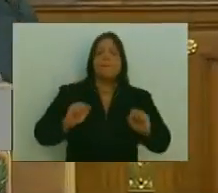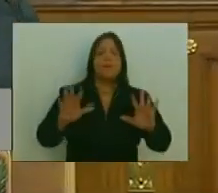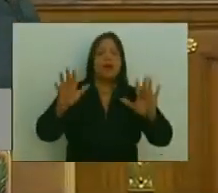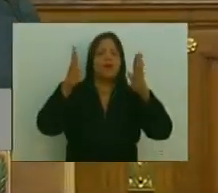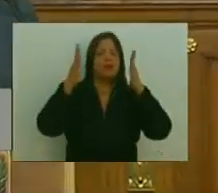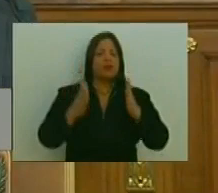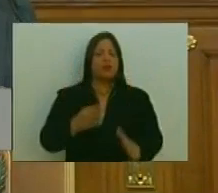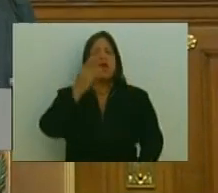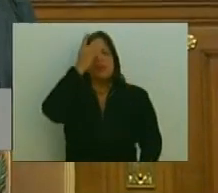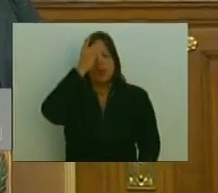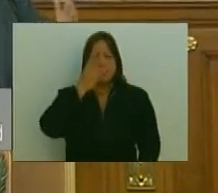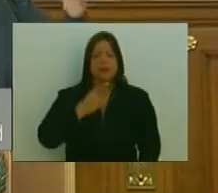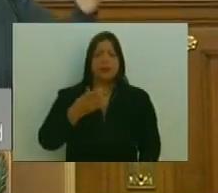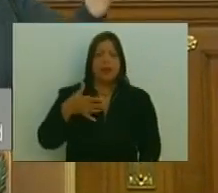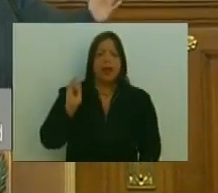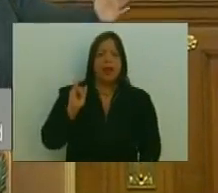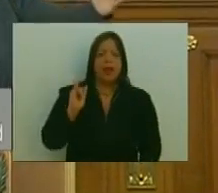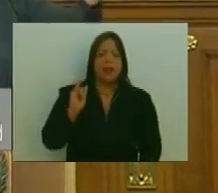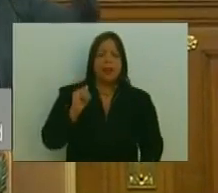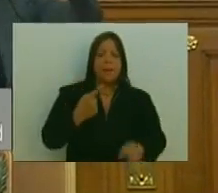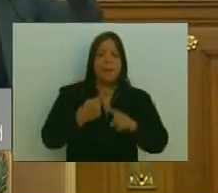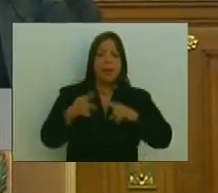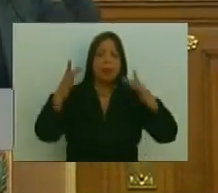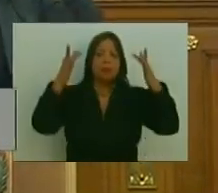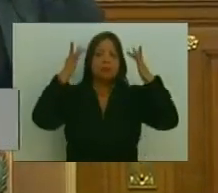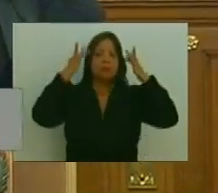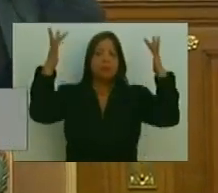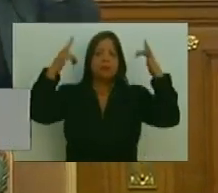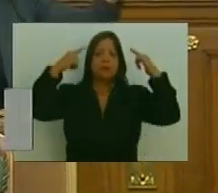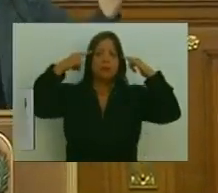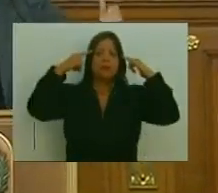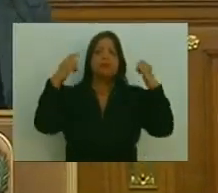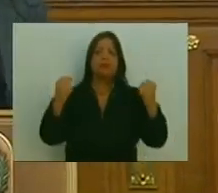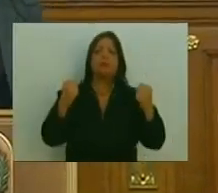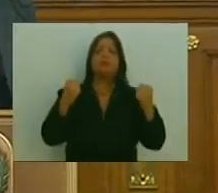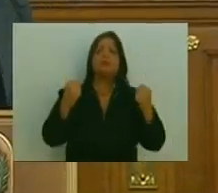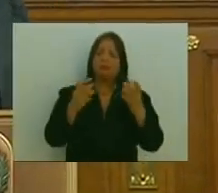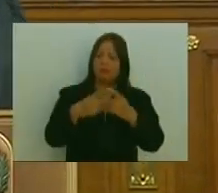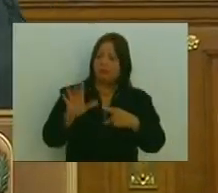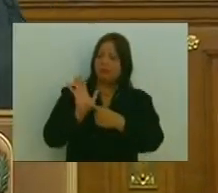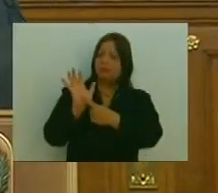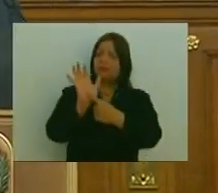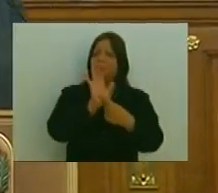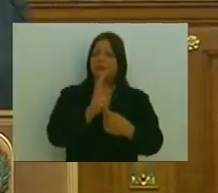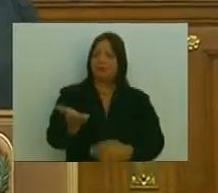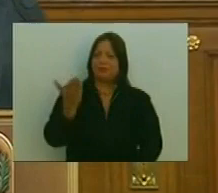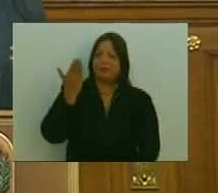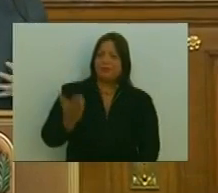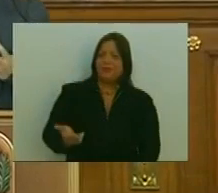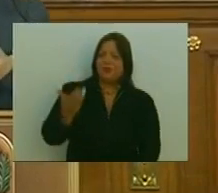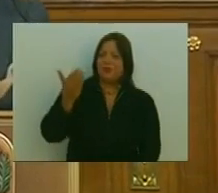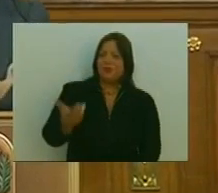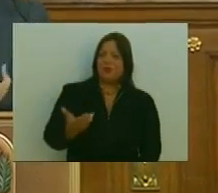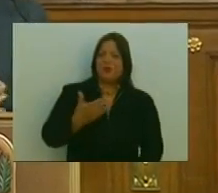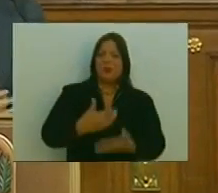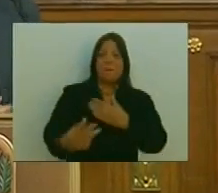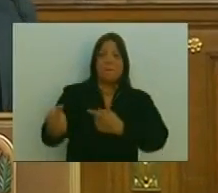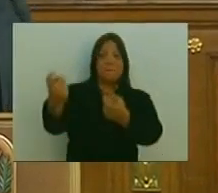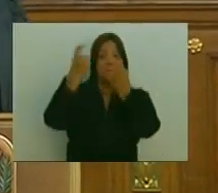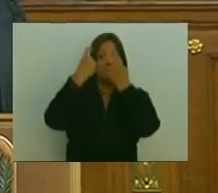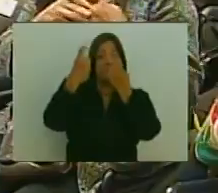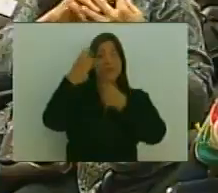su discapacidad, pero son dignos de ejemplo. Son mis